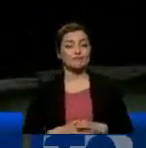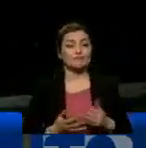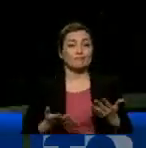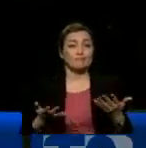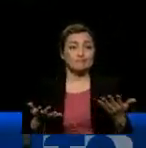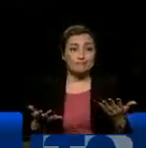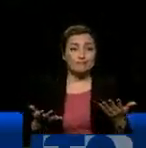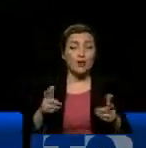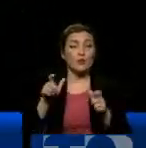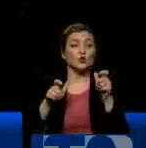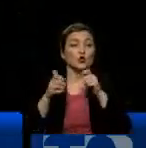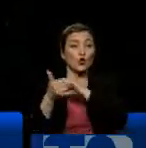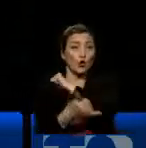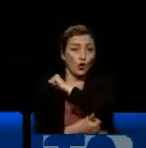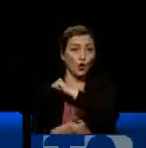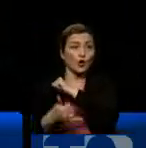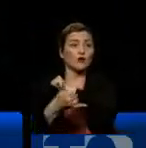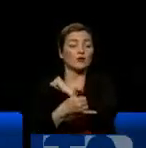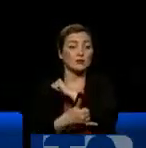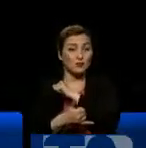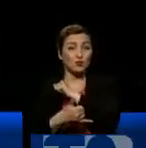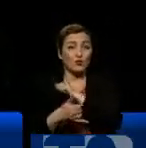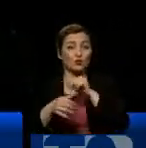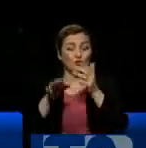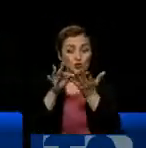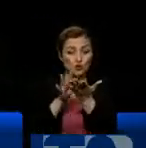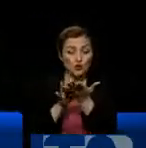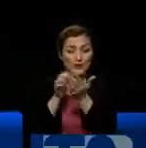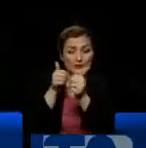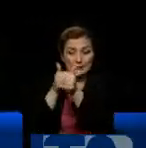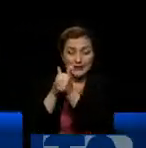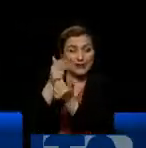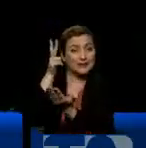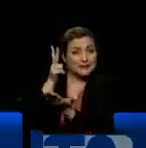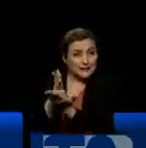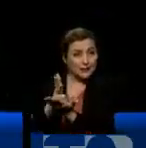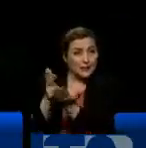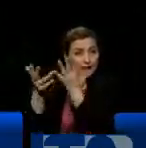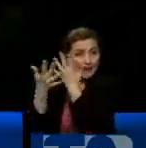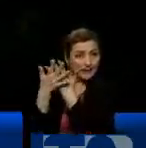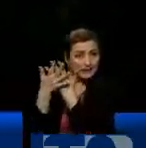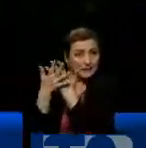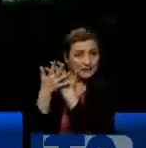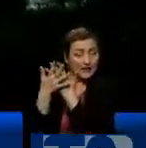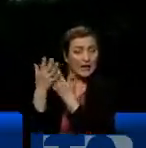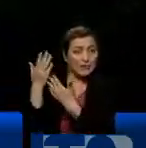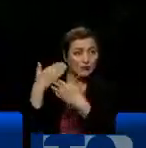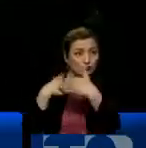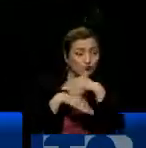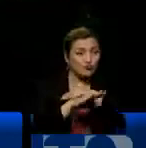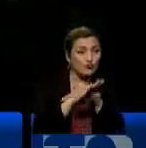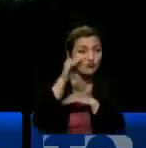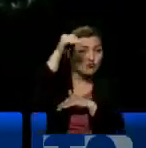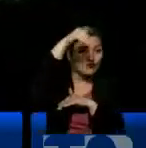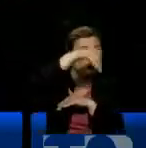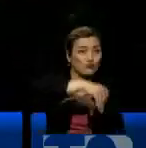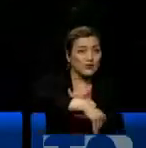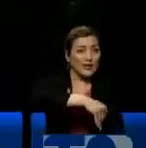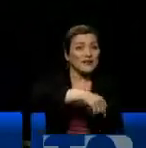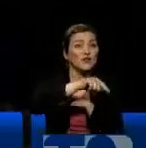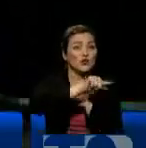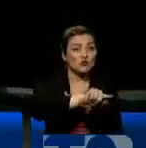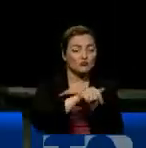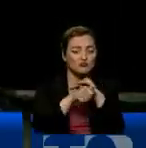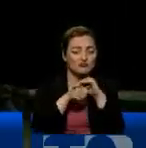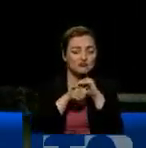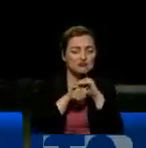Desafortunadamente, los extranjeros por la zona del terminal se ha convertido en su guarida y en su foco. A raíz